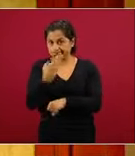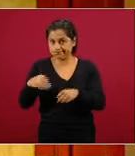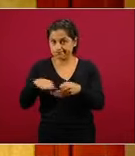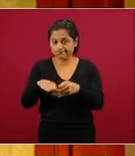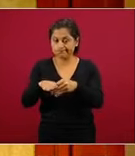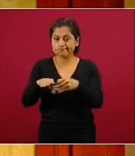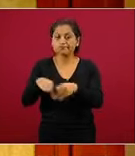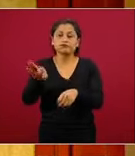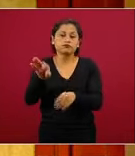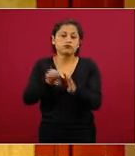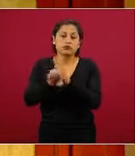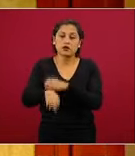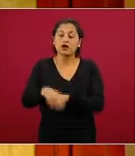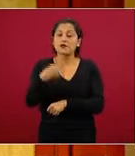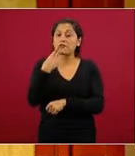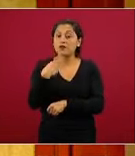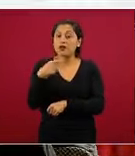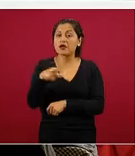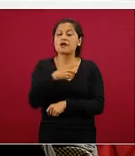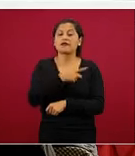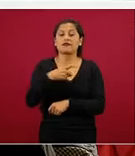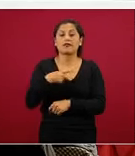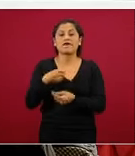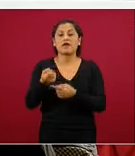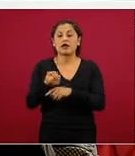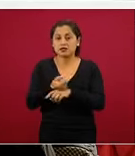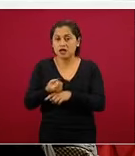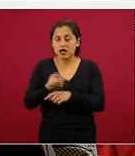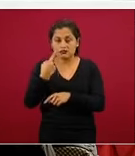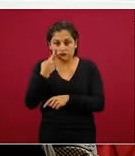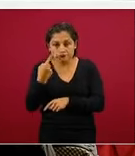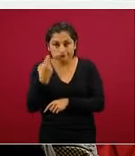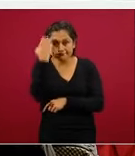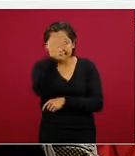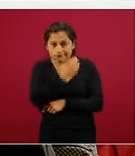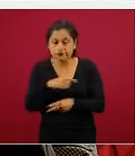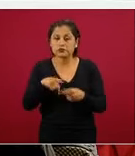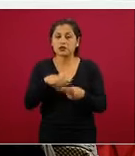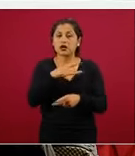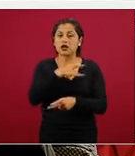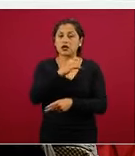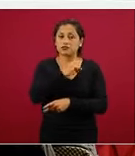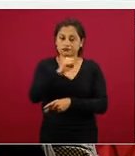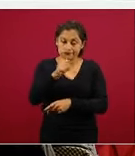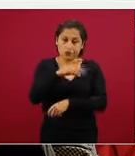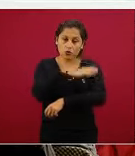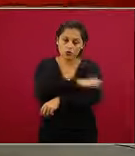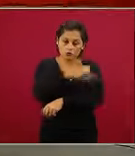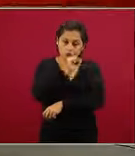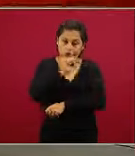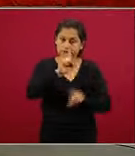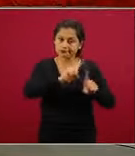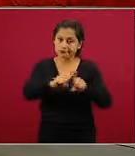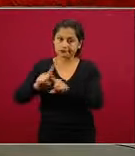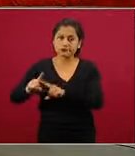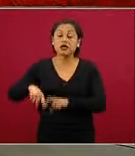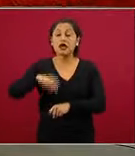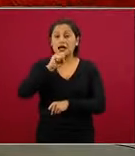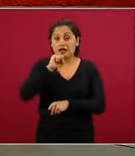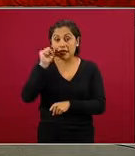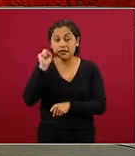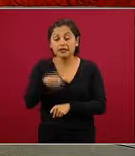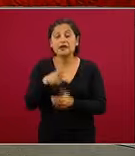la presión arterial en personas con hipertensión. Y además, proporcionar oxigenación con múltiples